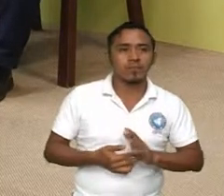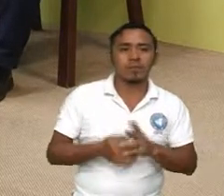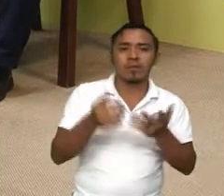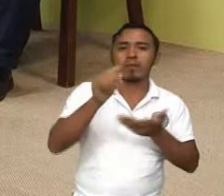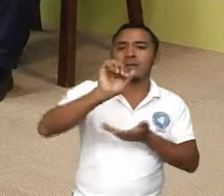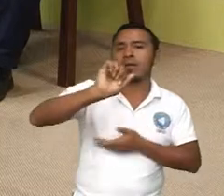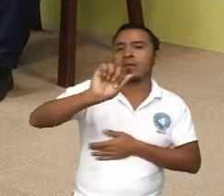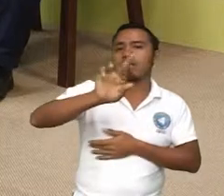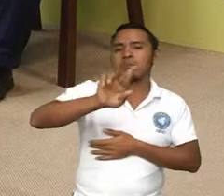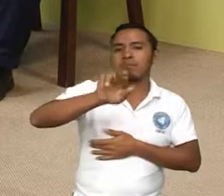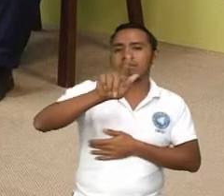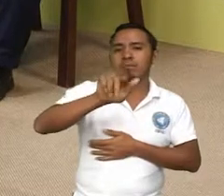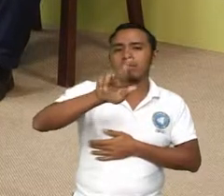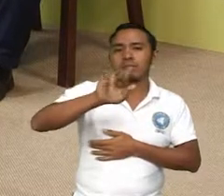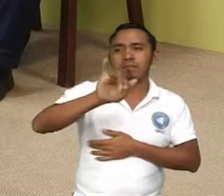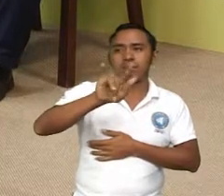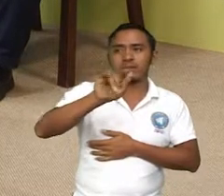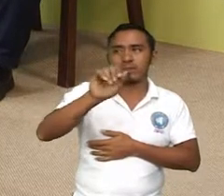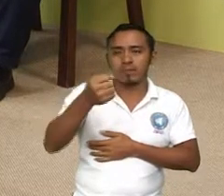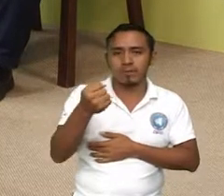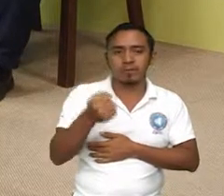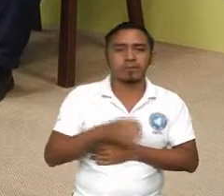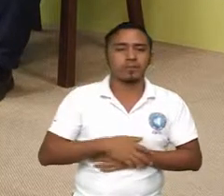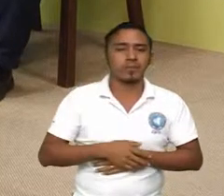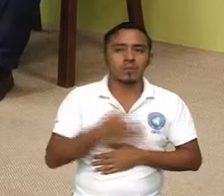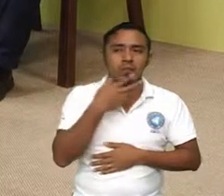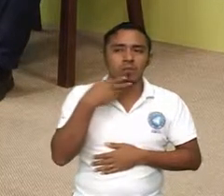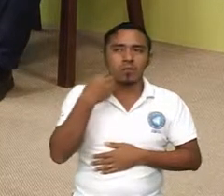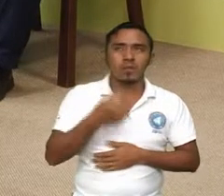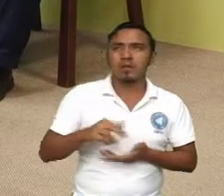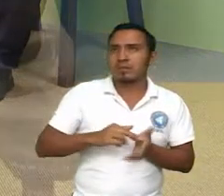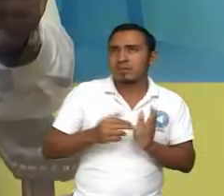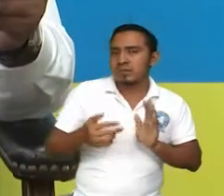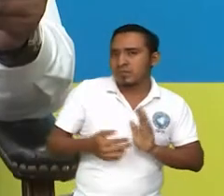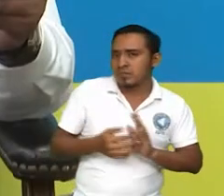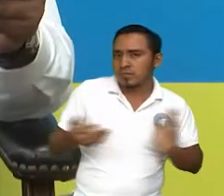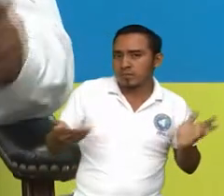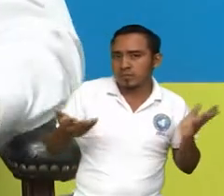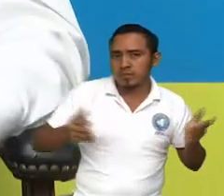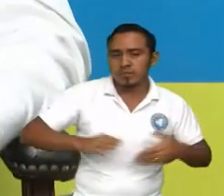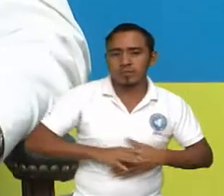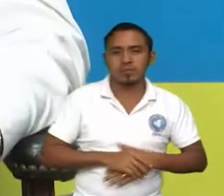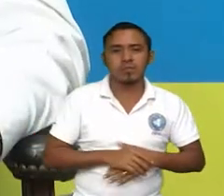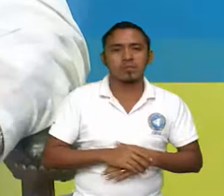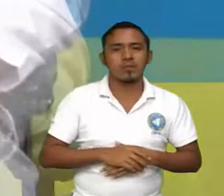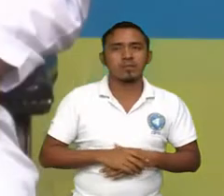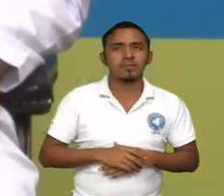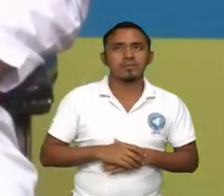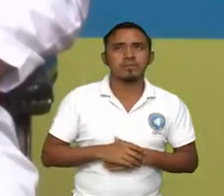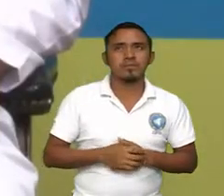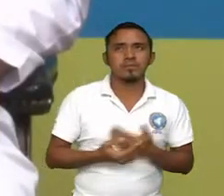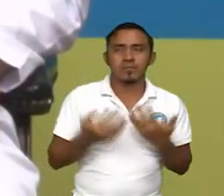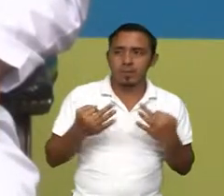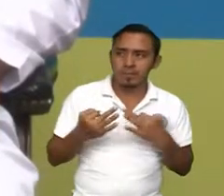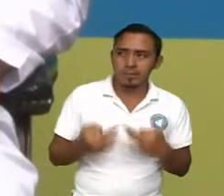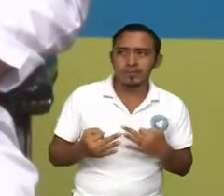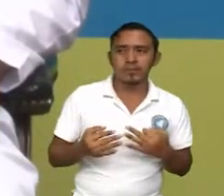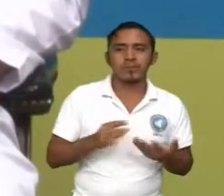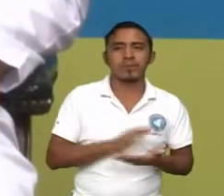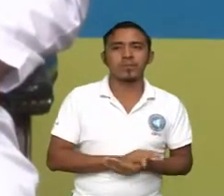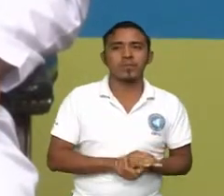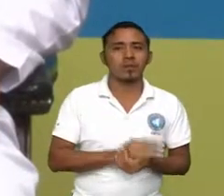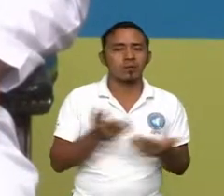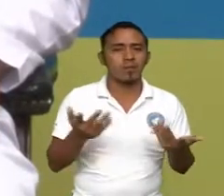quizás muchas personas no lo he escuchado mencionar se bueno el artrítico venir prácticamente